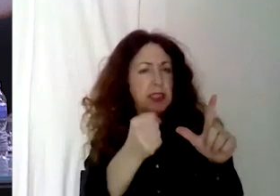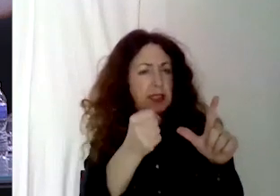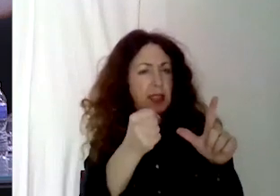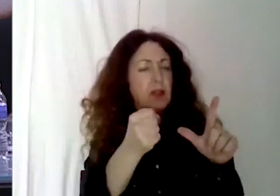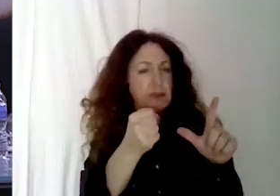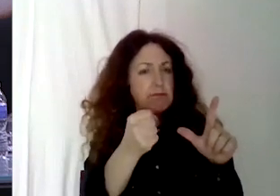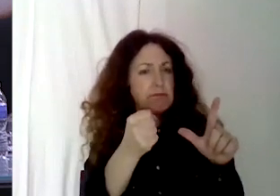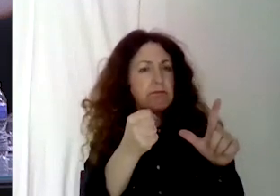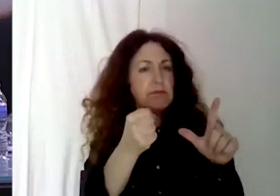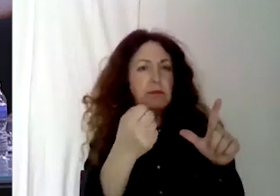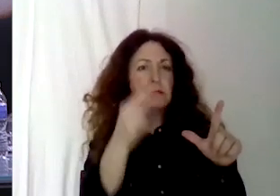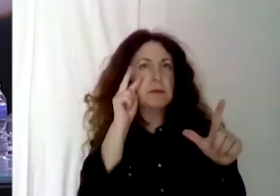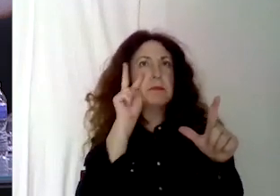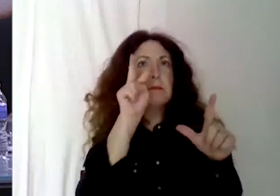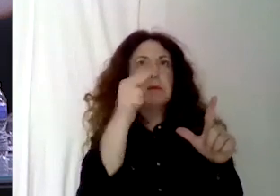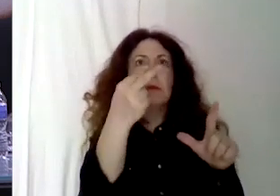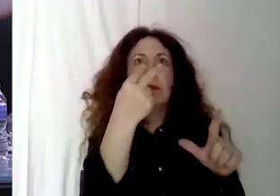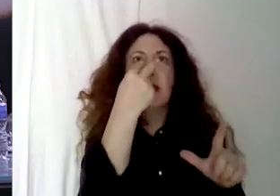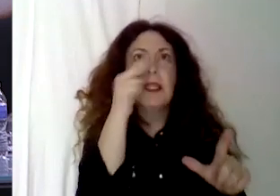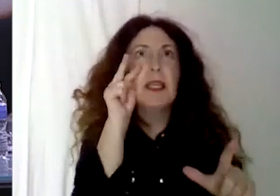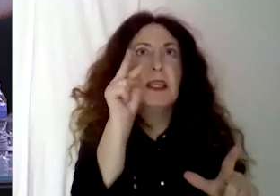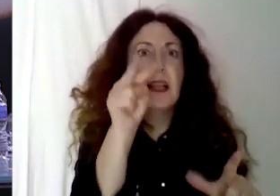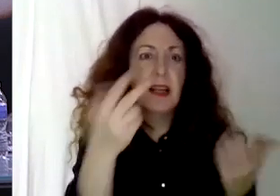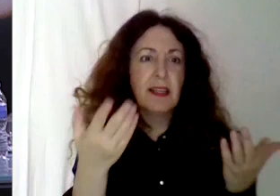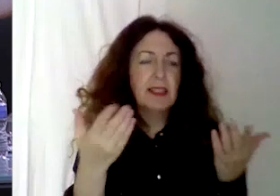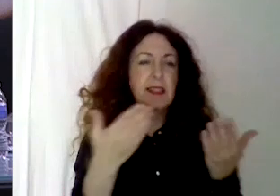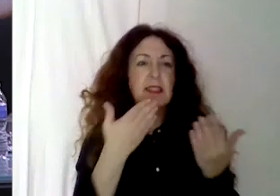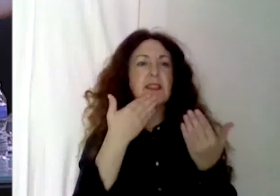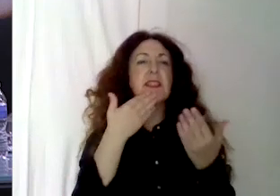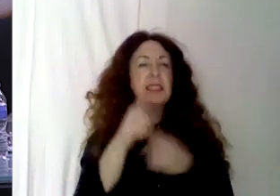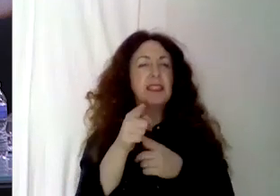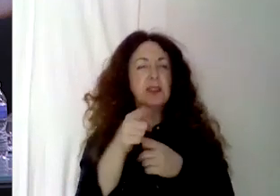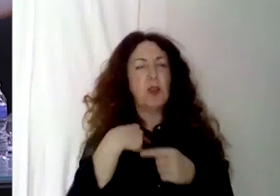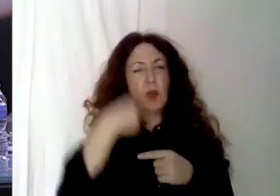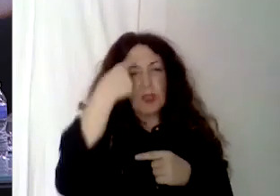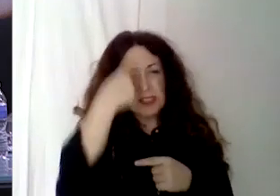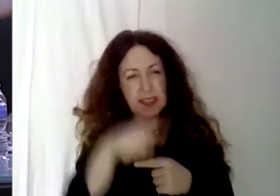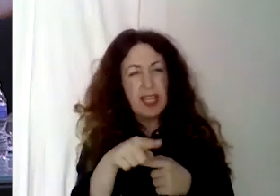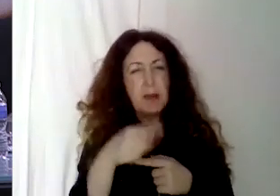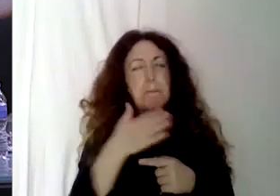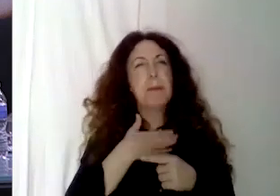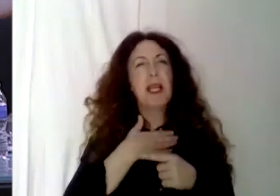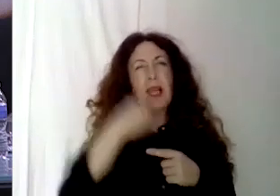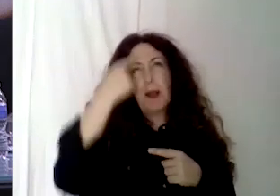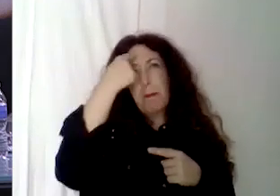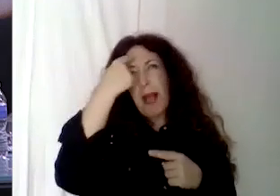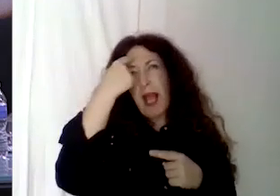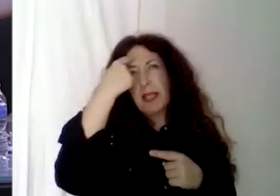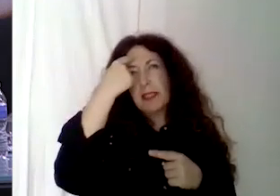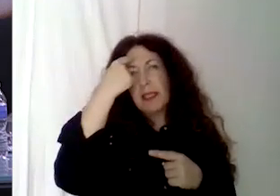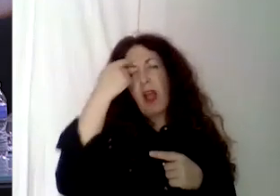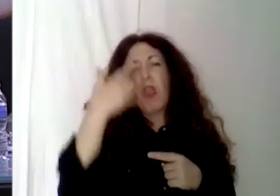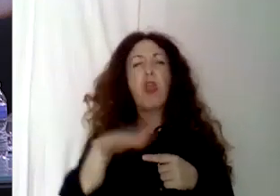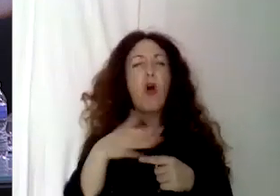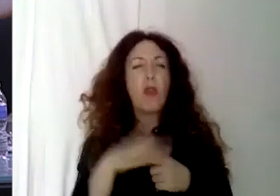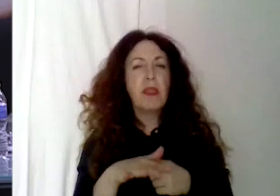decir? ¿Soy consciente? ¿Es un a ratos lo que practico? ¿Dónde está mi mente? O yo